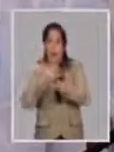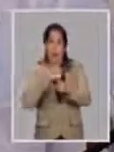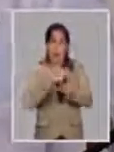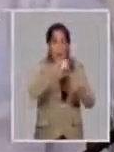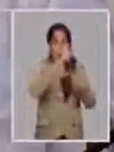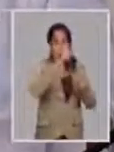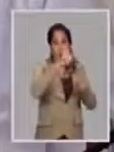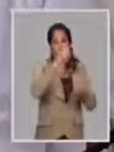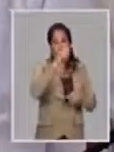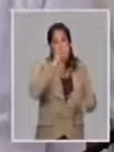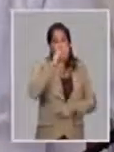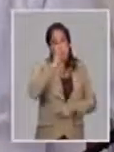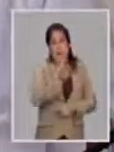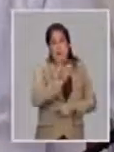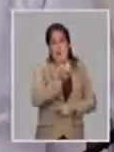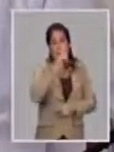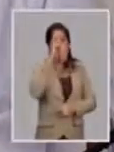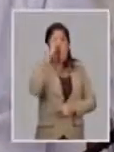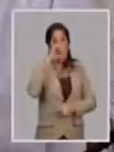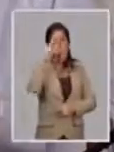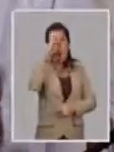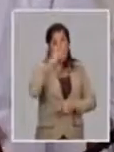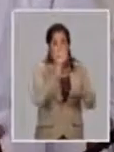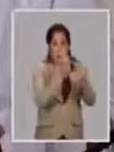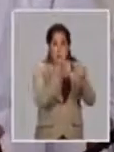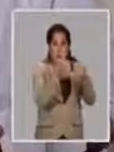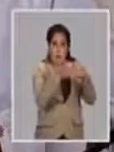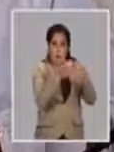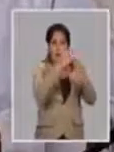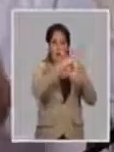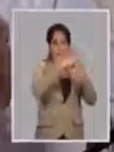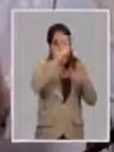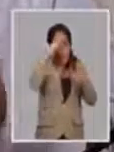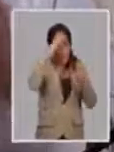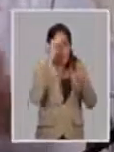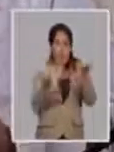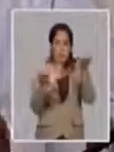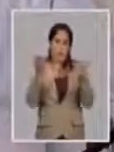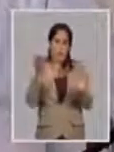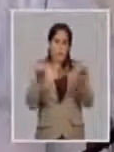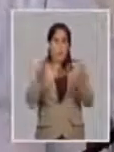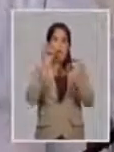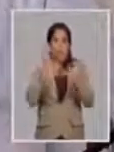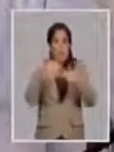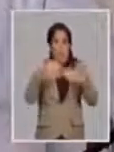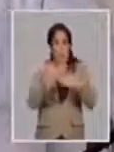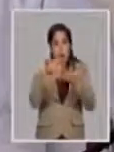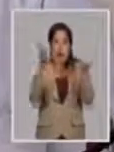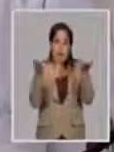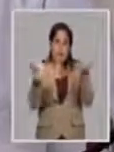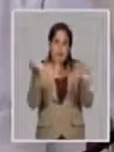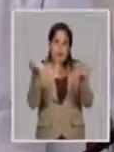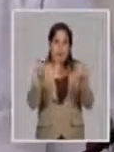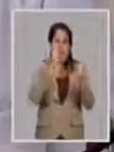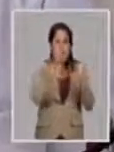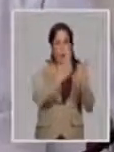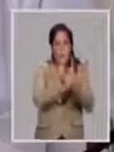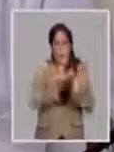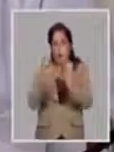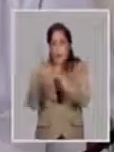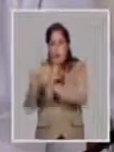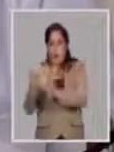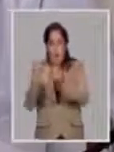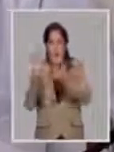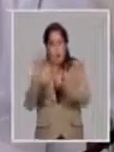de Toxicología, tuvimos el dilema como centro productor que teníamos 2 candidatos vacunales que empezaron el mismo día los fases 1 y